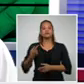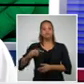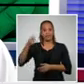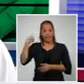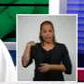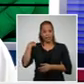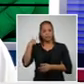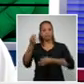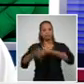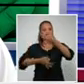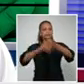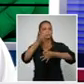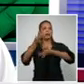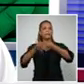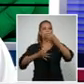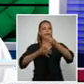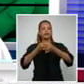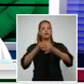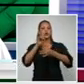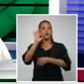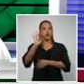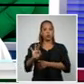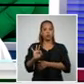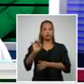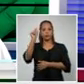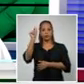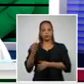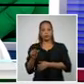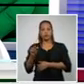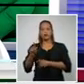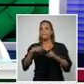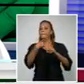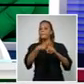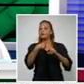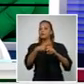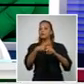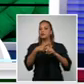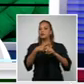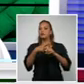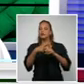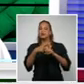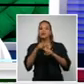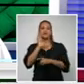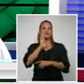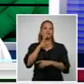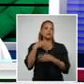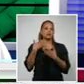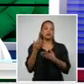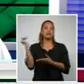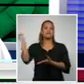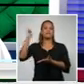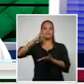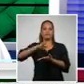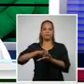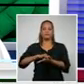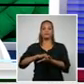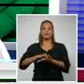dijimos anteriormente, 8 de los casos diagnosticados tienen fuente de infección en el extranjero. Ya ese